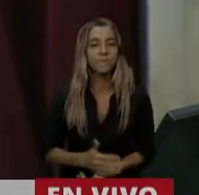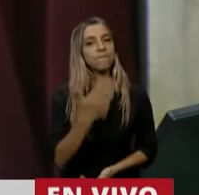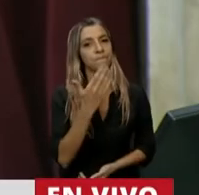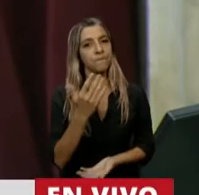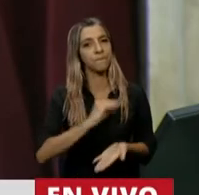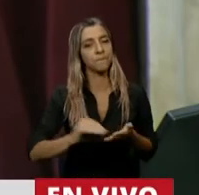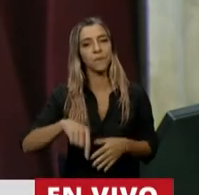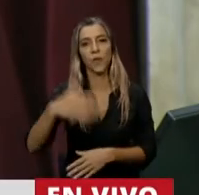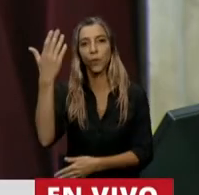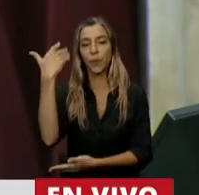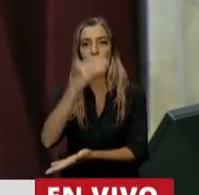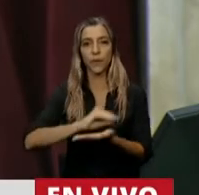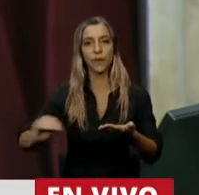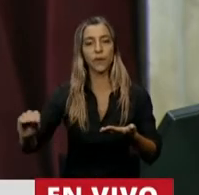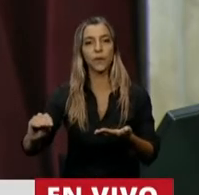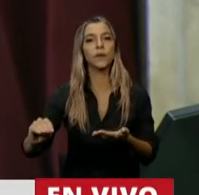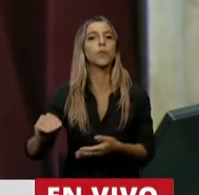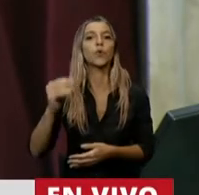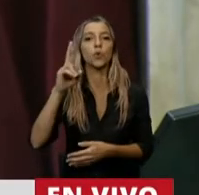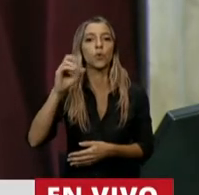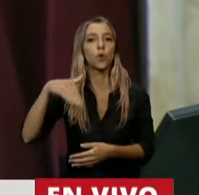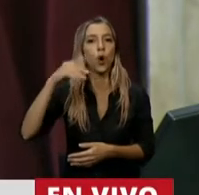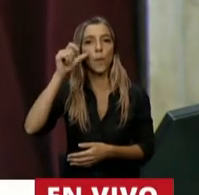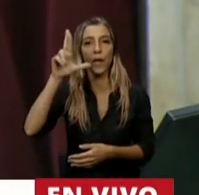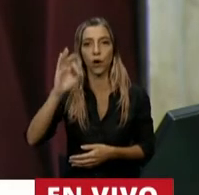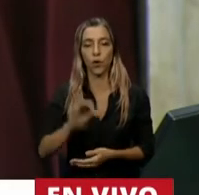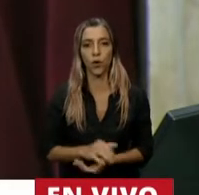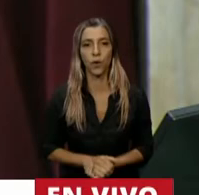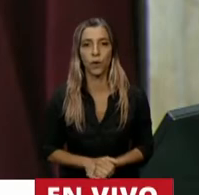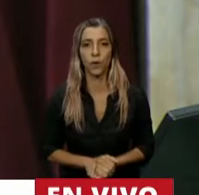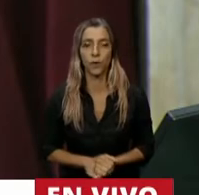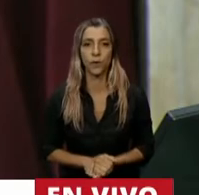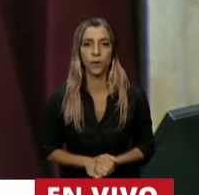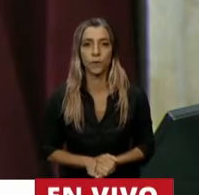Palabra el diputado Víctor Hugo Romero.